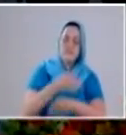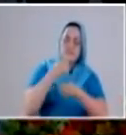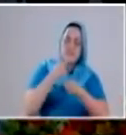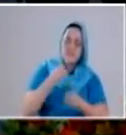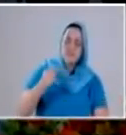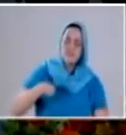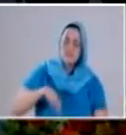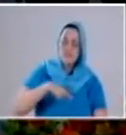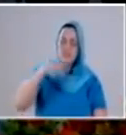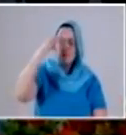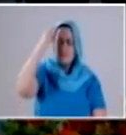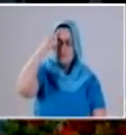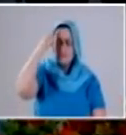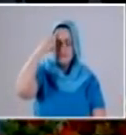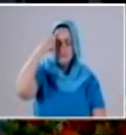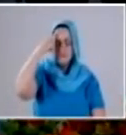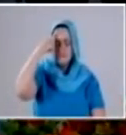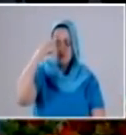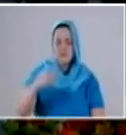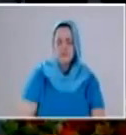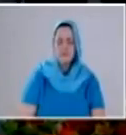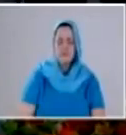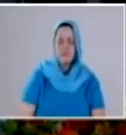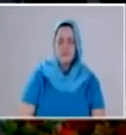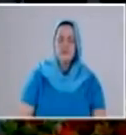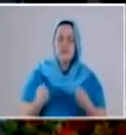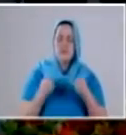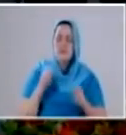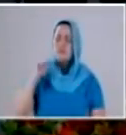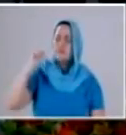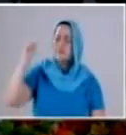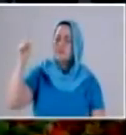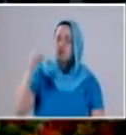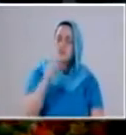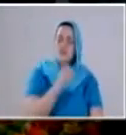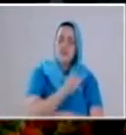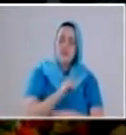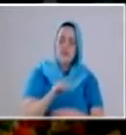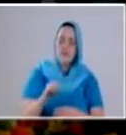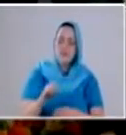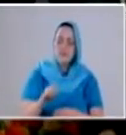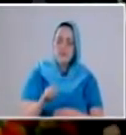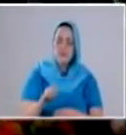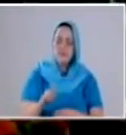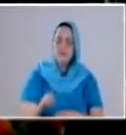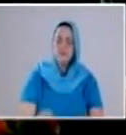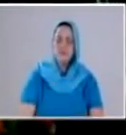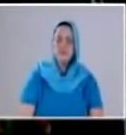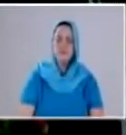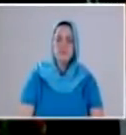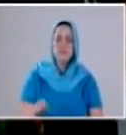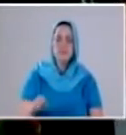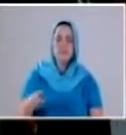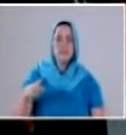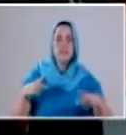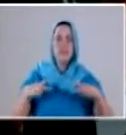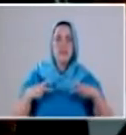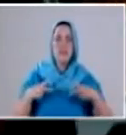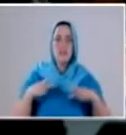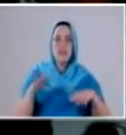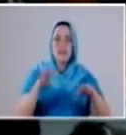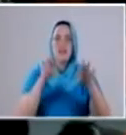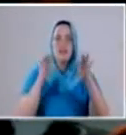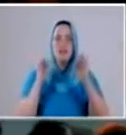nuestros pensamientos. Haz tú la obra, haz tú la obra. Si hay alguien que quiera venir al frente a que oremos por él,